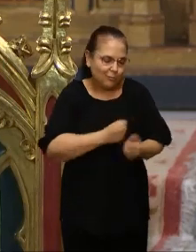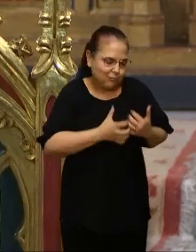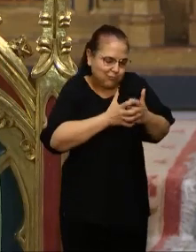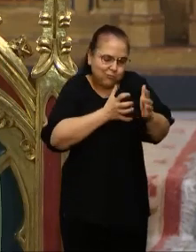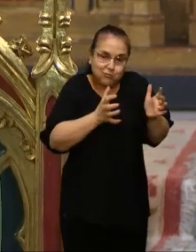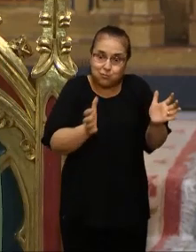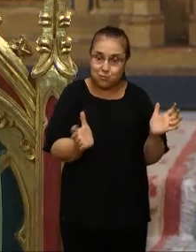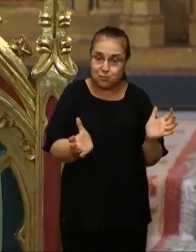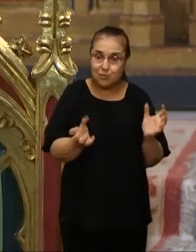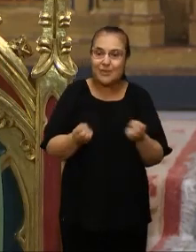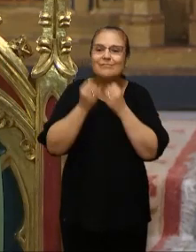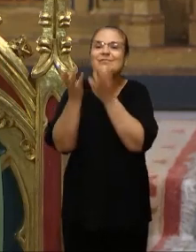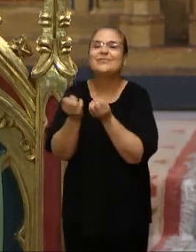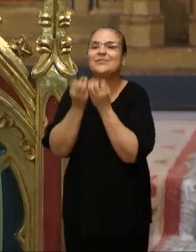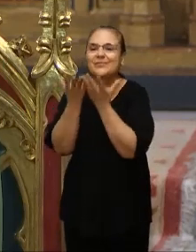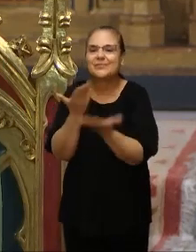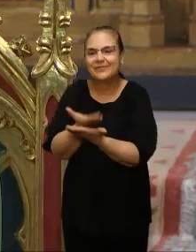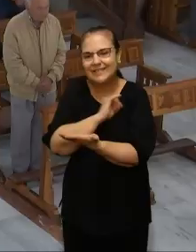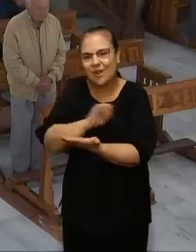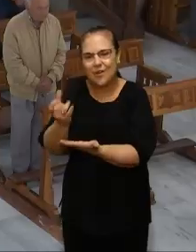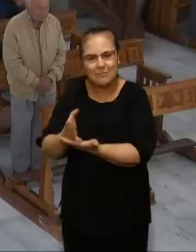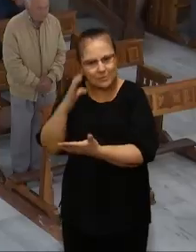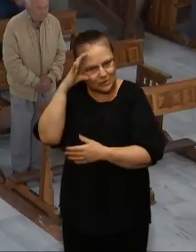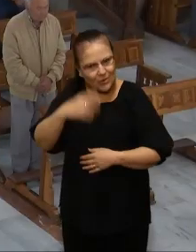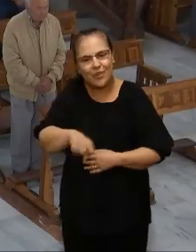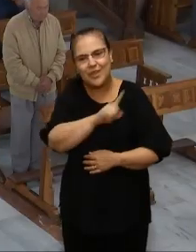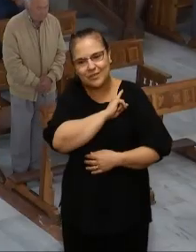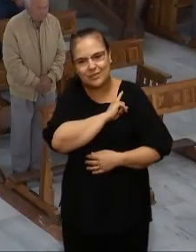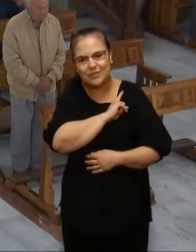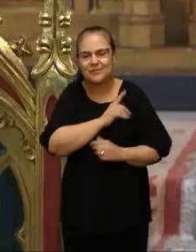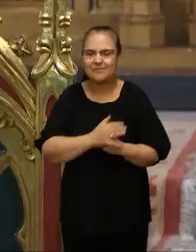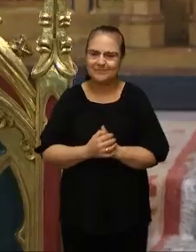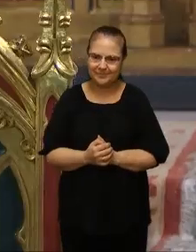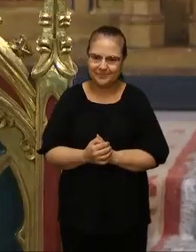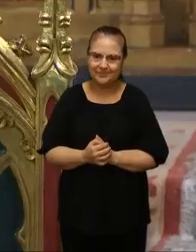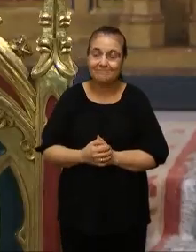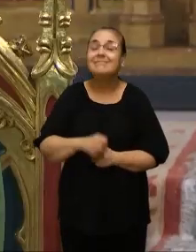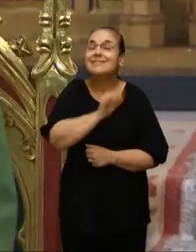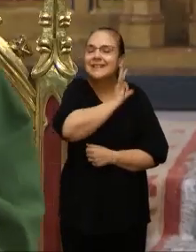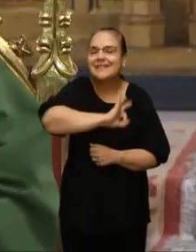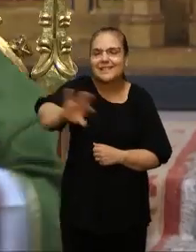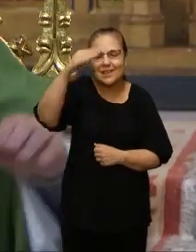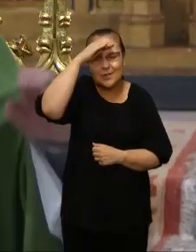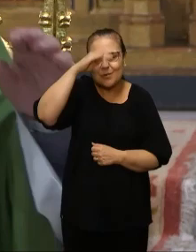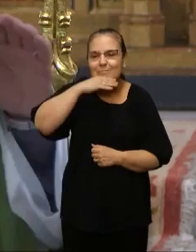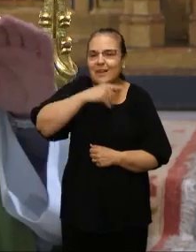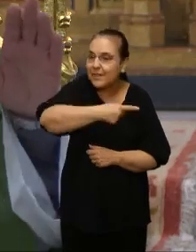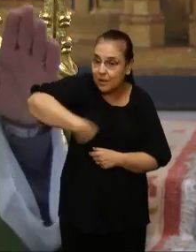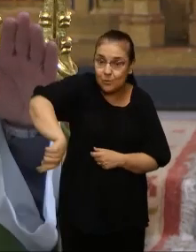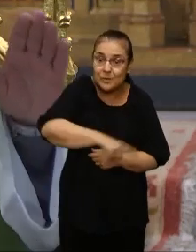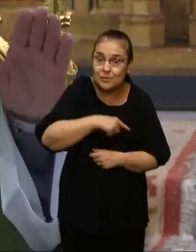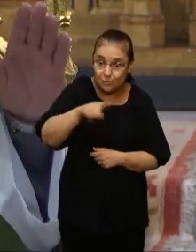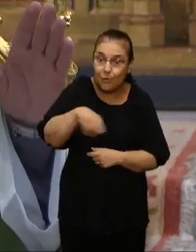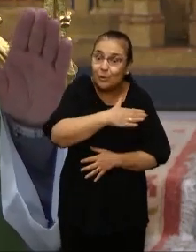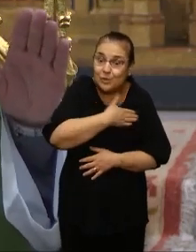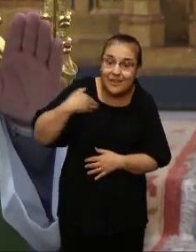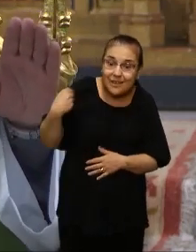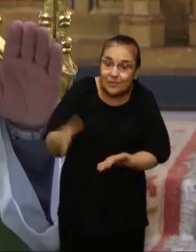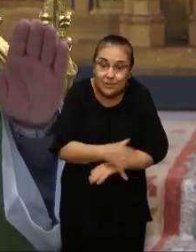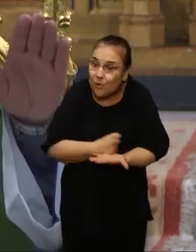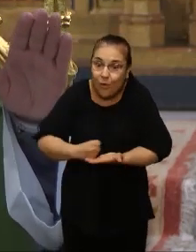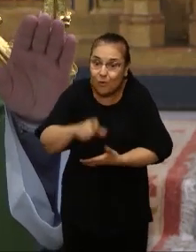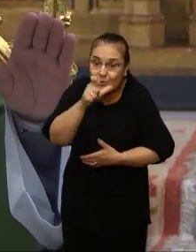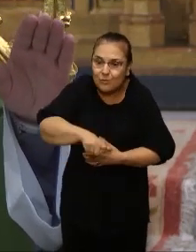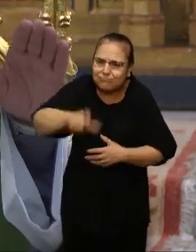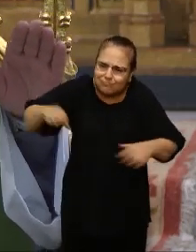evangelización, roguemos al Señor. Te rogamos, óyenos. Señor y Padre nuestro, tú que quieres que todos los hombres